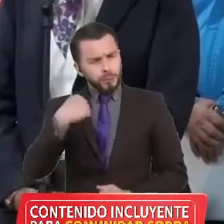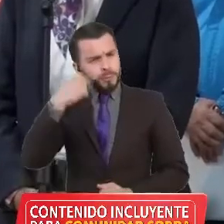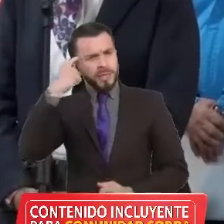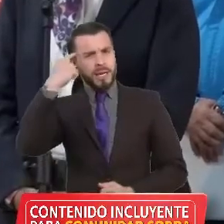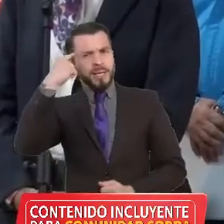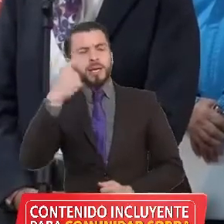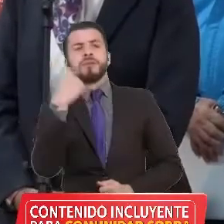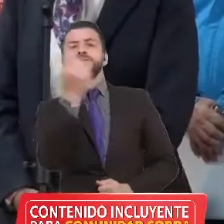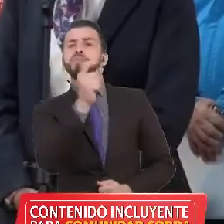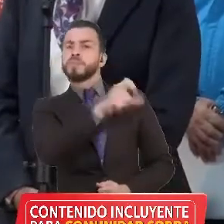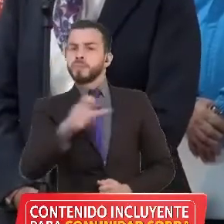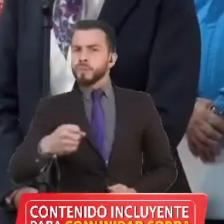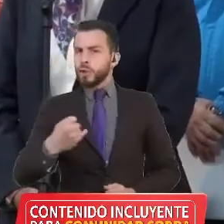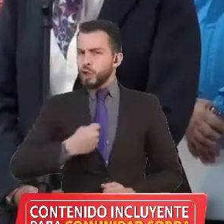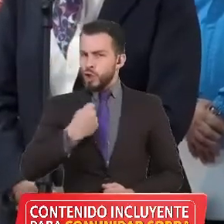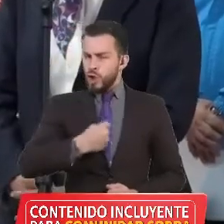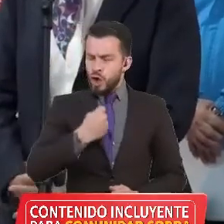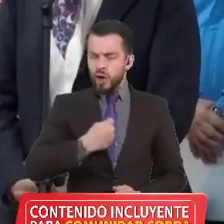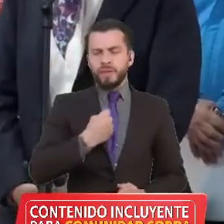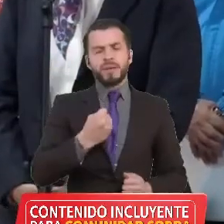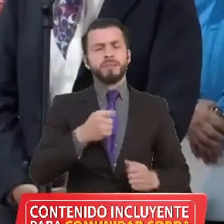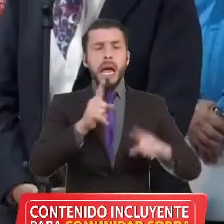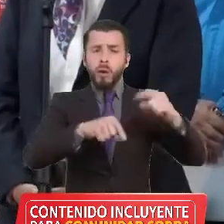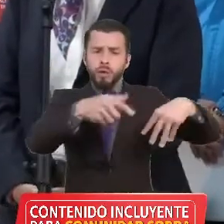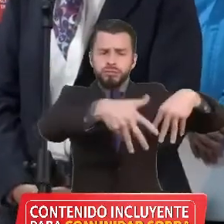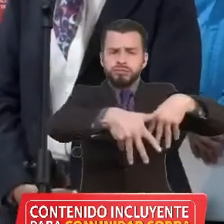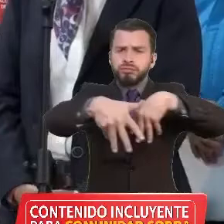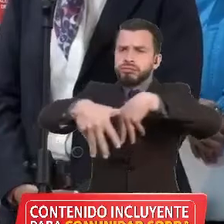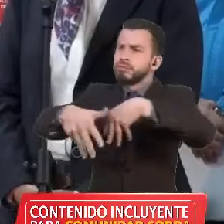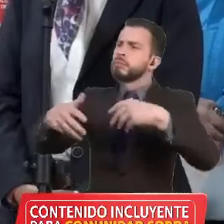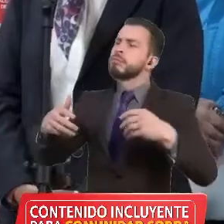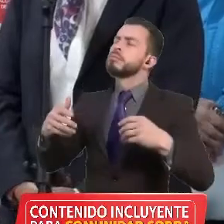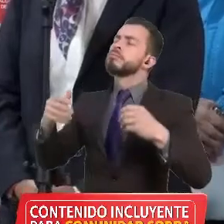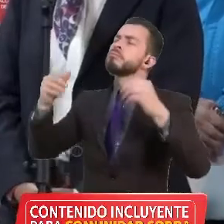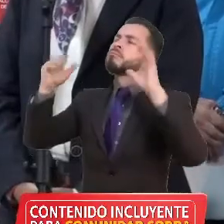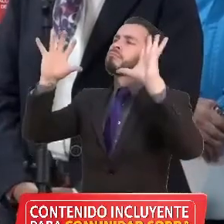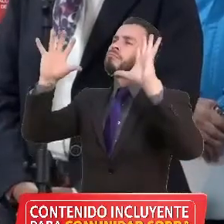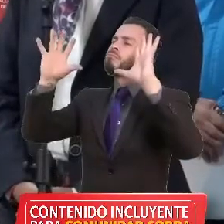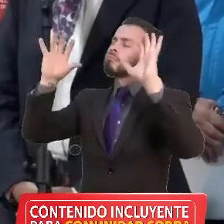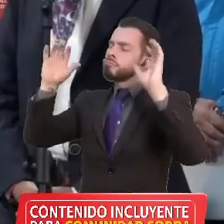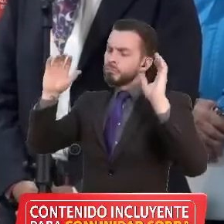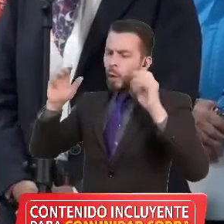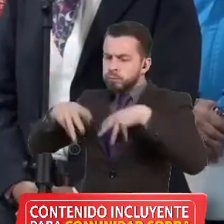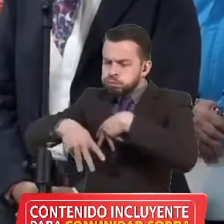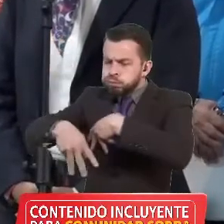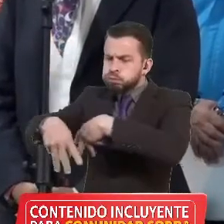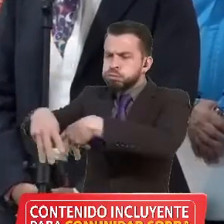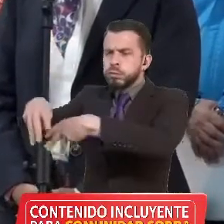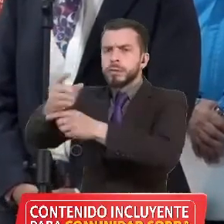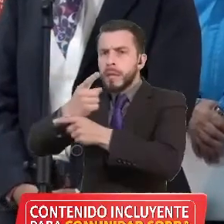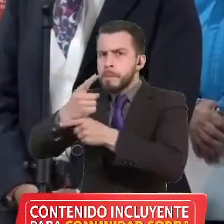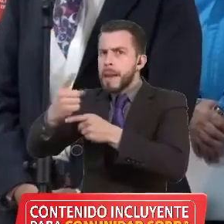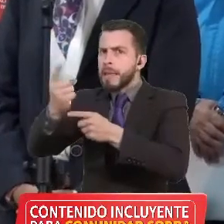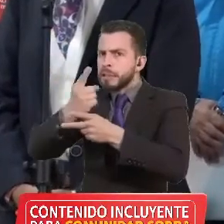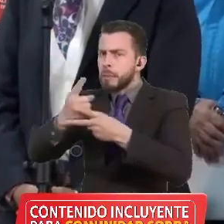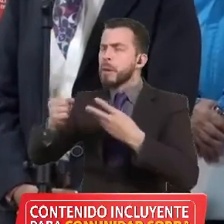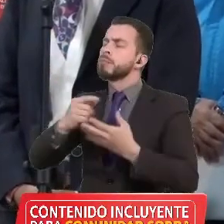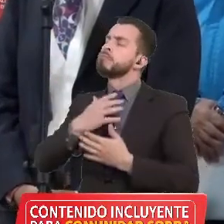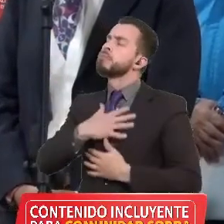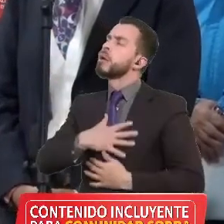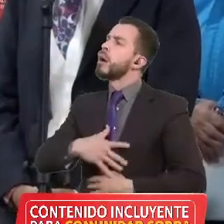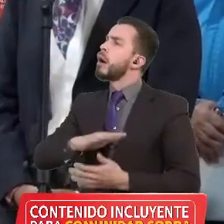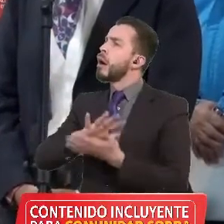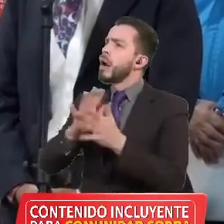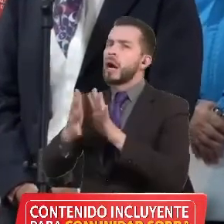que han manifestado pacíficamente durante varias semanas casi un mes para reclamar sus derechos